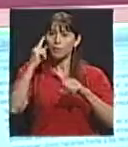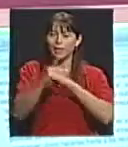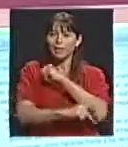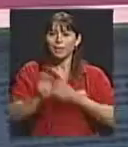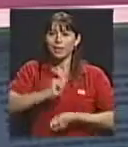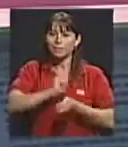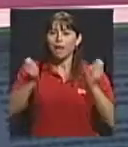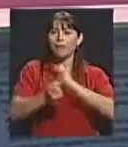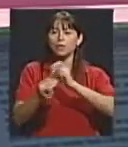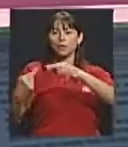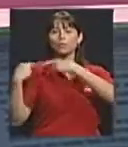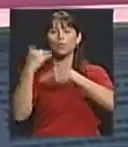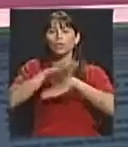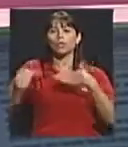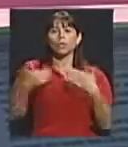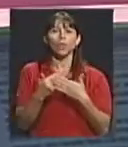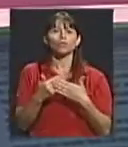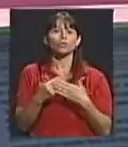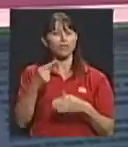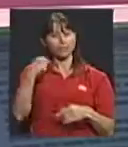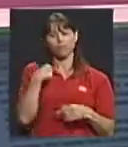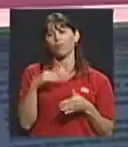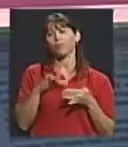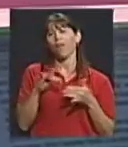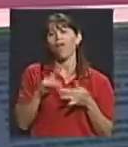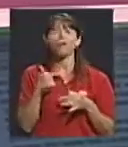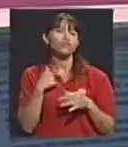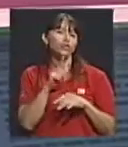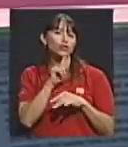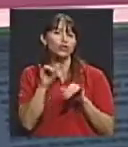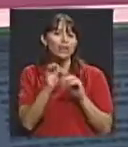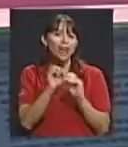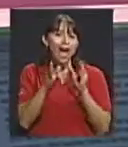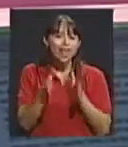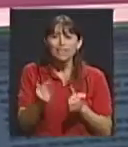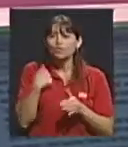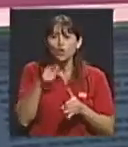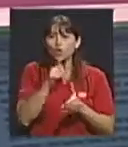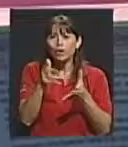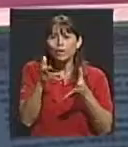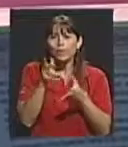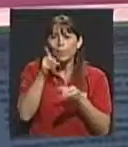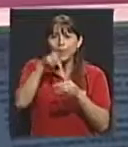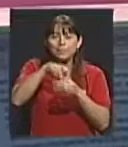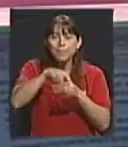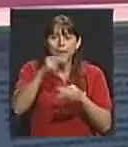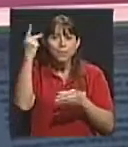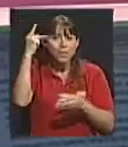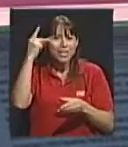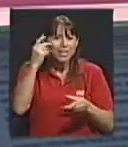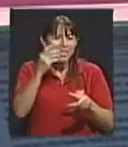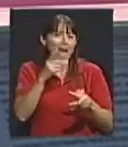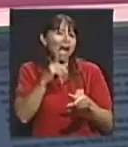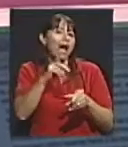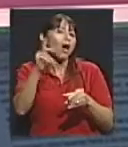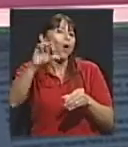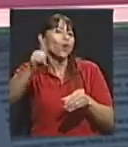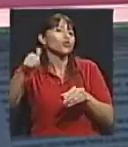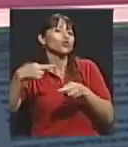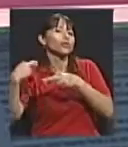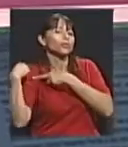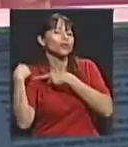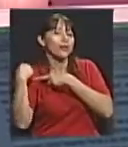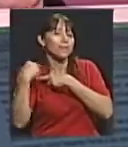Ese cuento de que yo no soy nada de que no quiero participar en política que la tarea es de otros eh le hace un gran daño al sistema